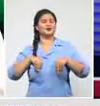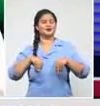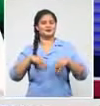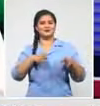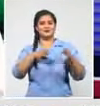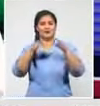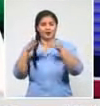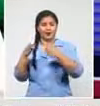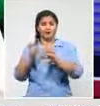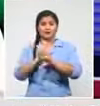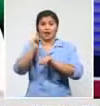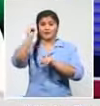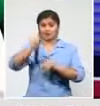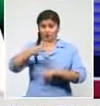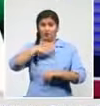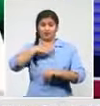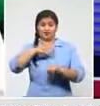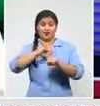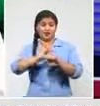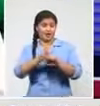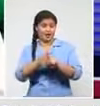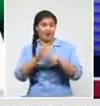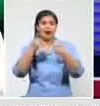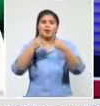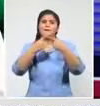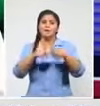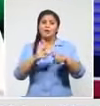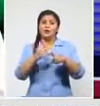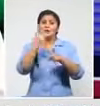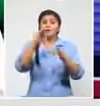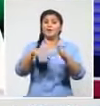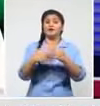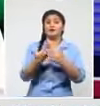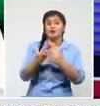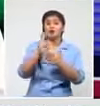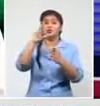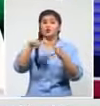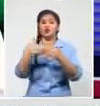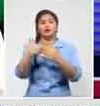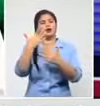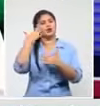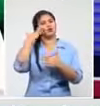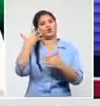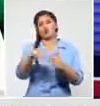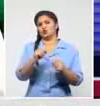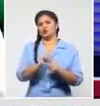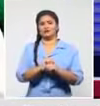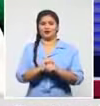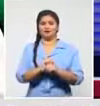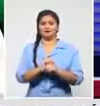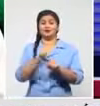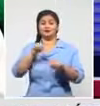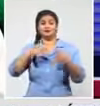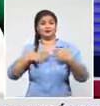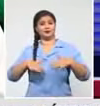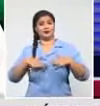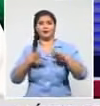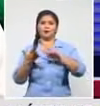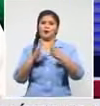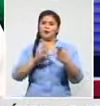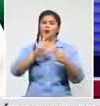incubándolo, transmite. Acuérdense que esta es una característica de esta enfermedad que transmite la